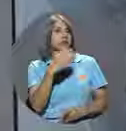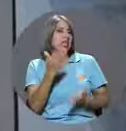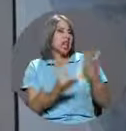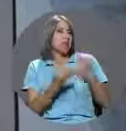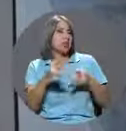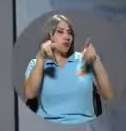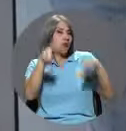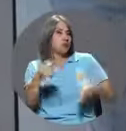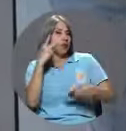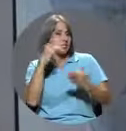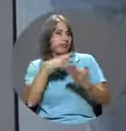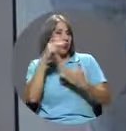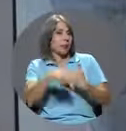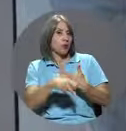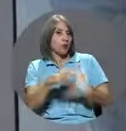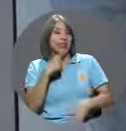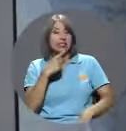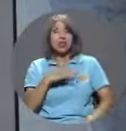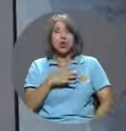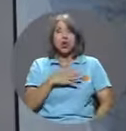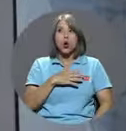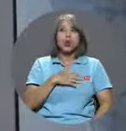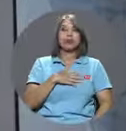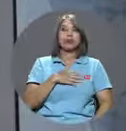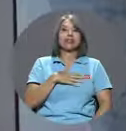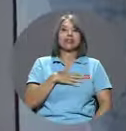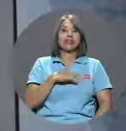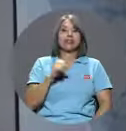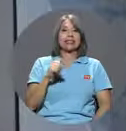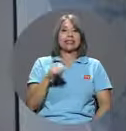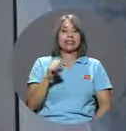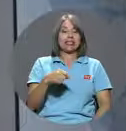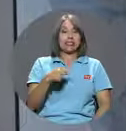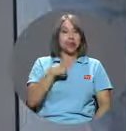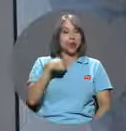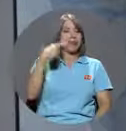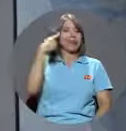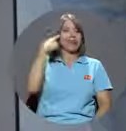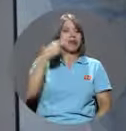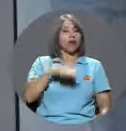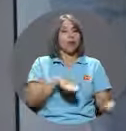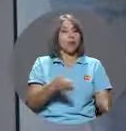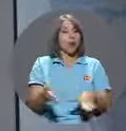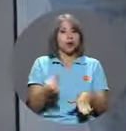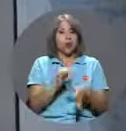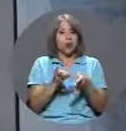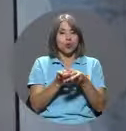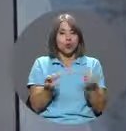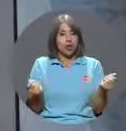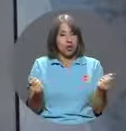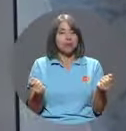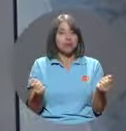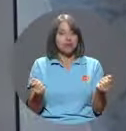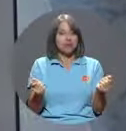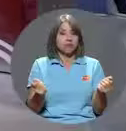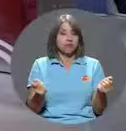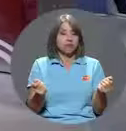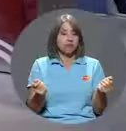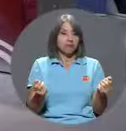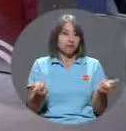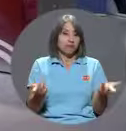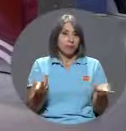a una persona que tal vez está viendo el programa y que diga, ups, sí, yo he pensado en la muerte como una salida